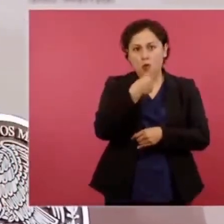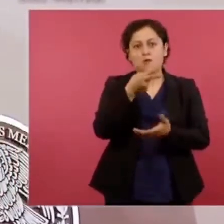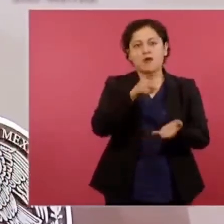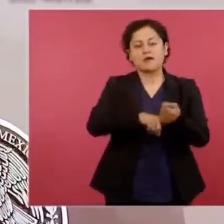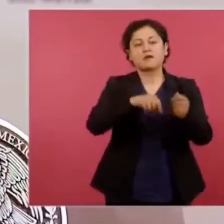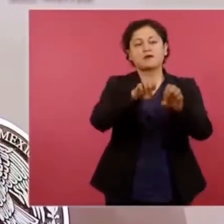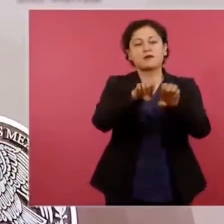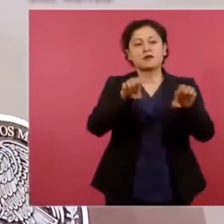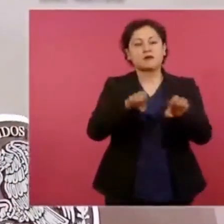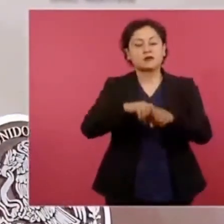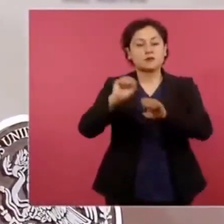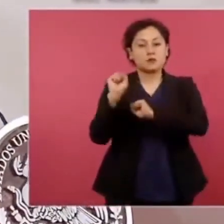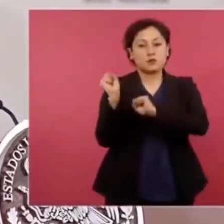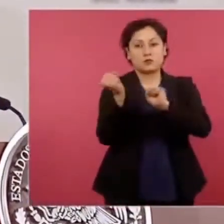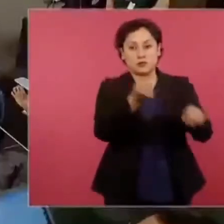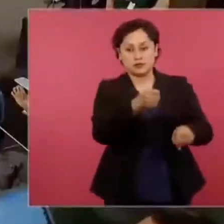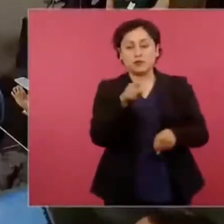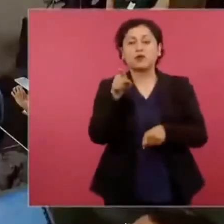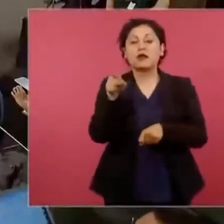macanea bien,